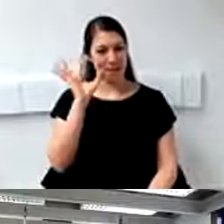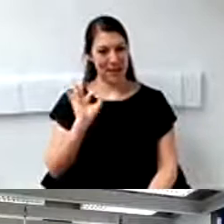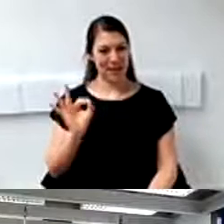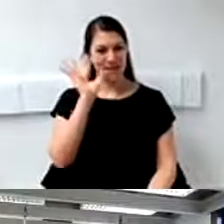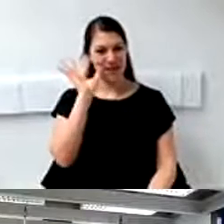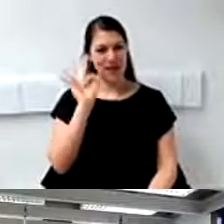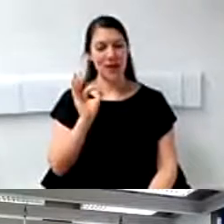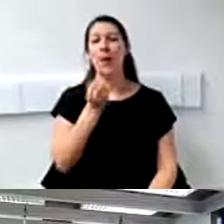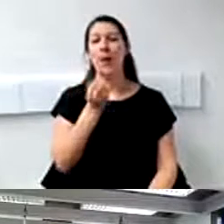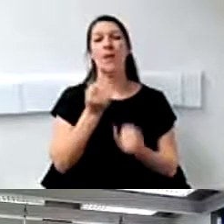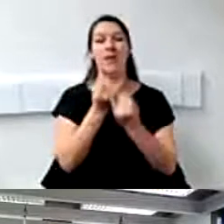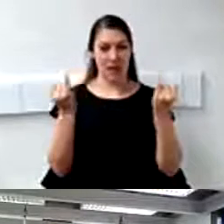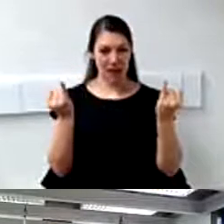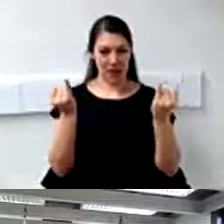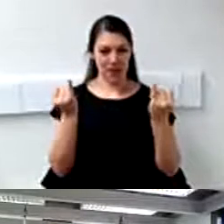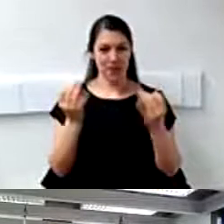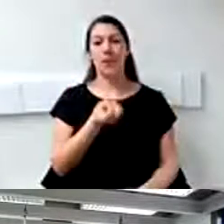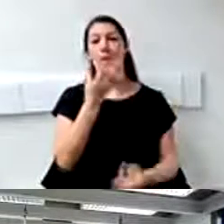Perdón. Sí. Buen día.